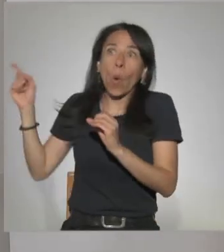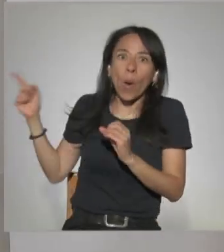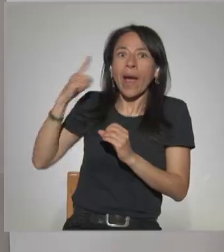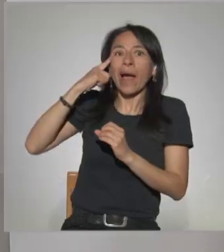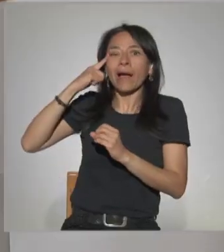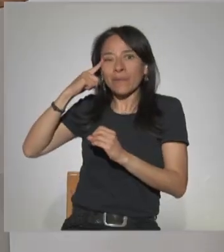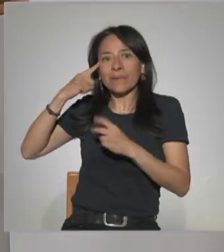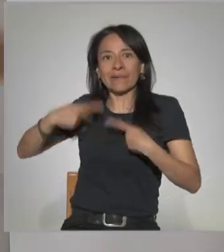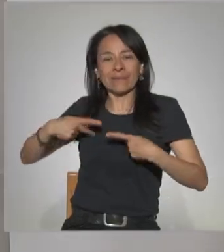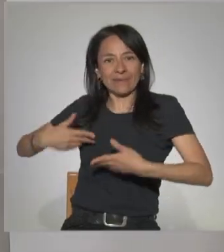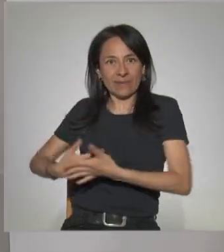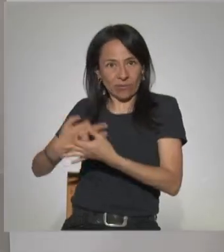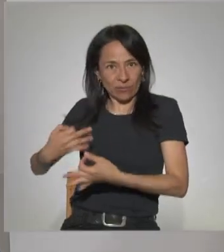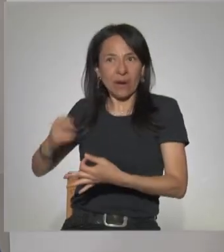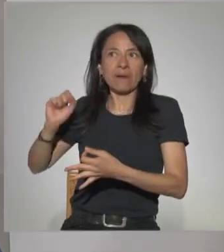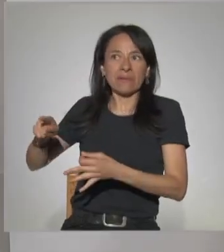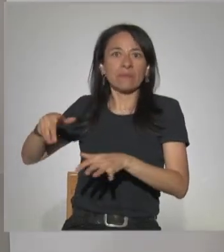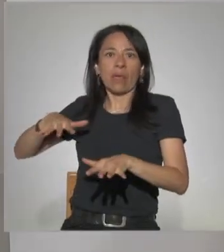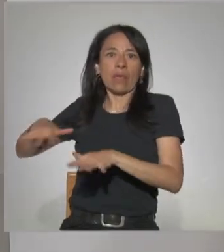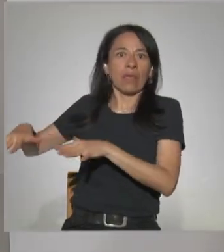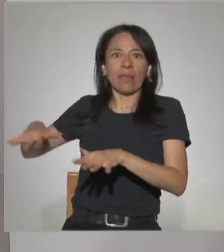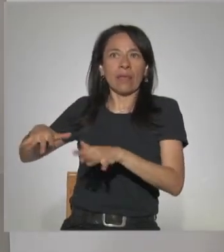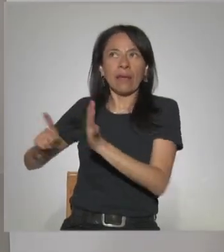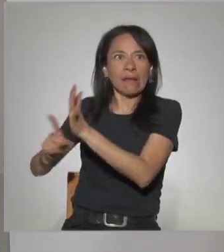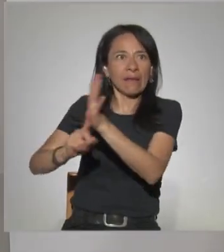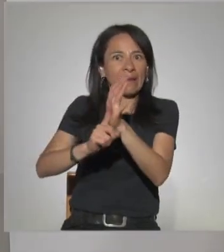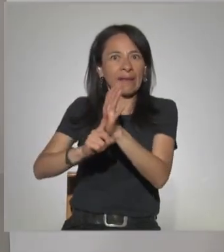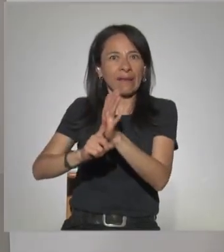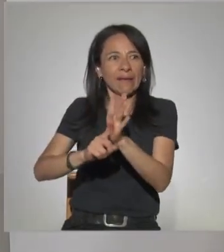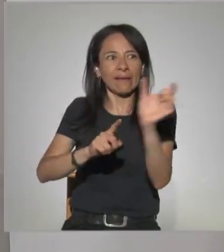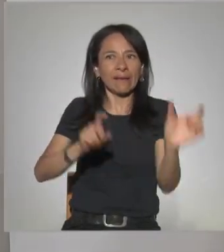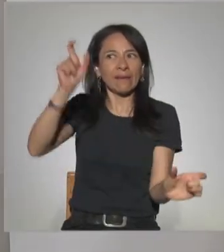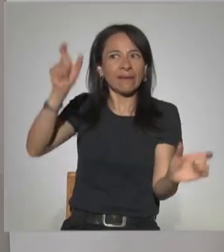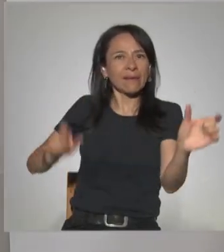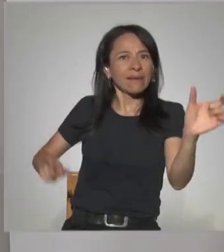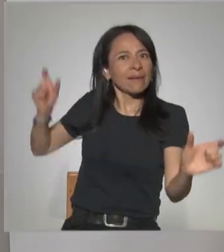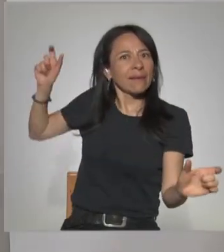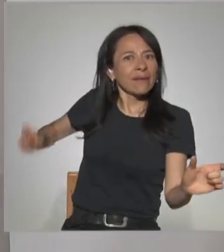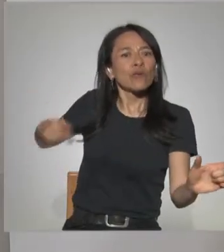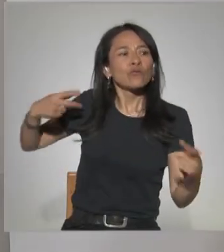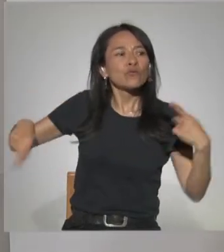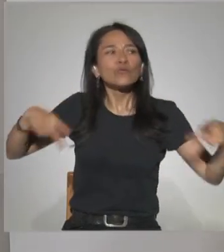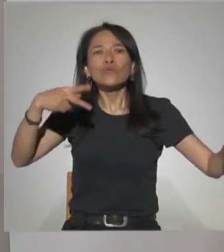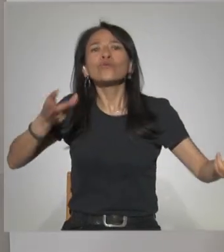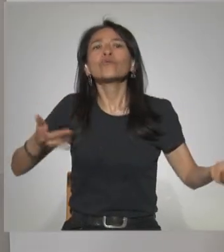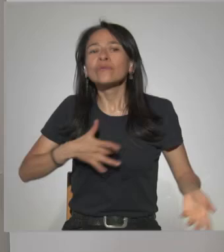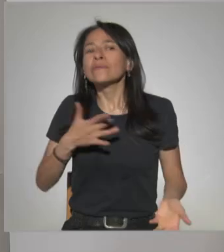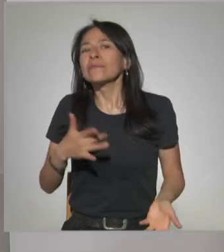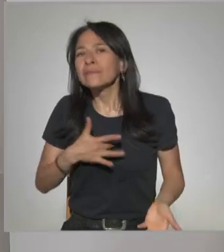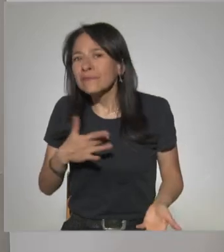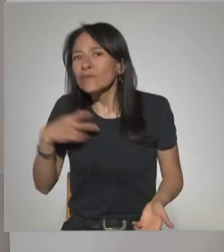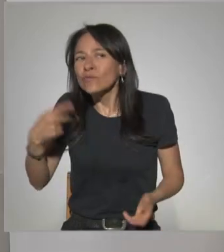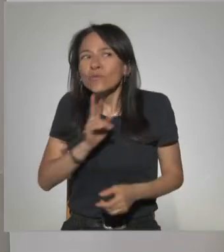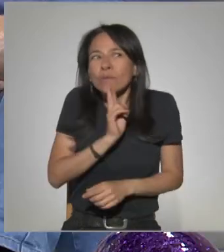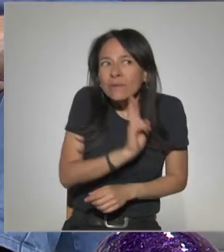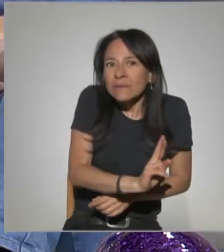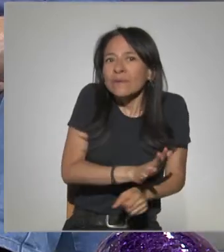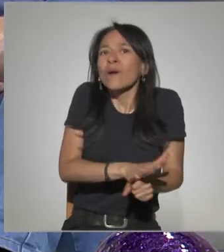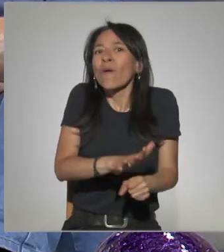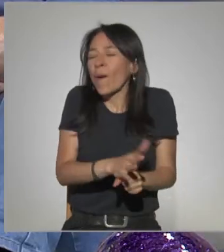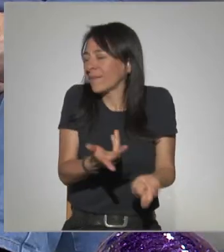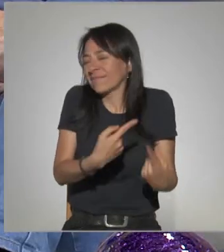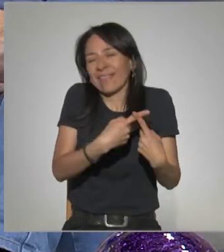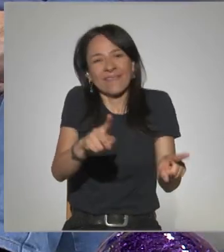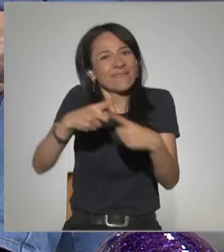por decir, ahora que estamos con la alerta sísmica. Entonces, todo esto hace que nosotros vayamos teniendo respuestas diferentes a